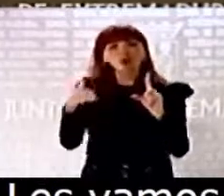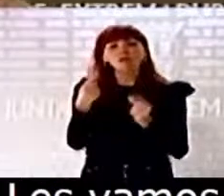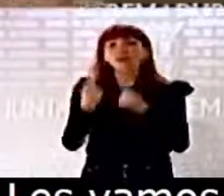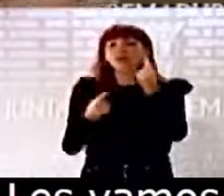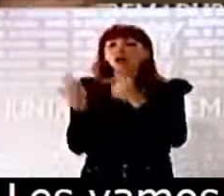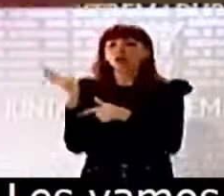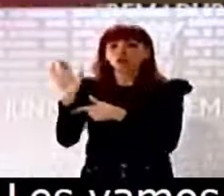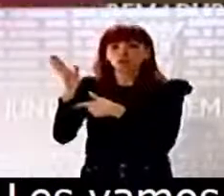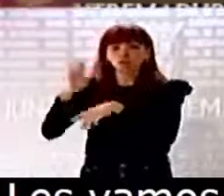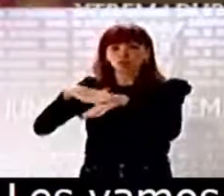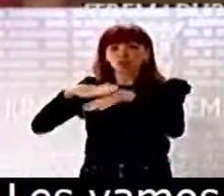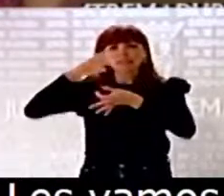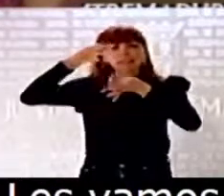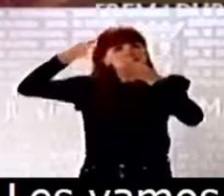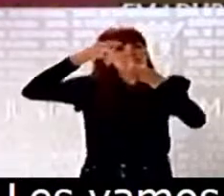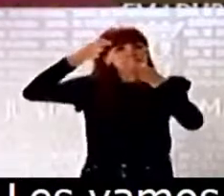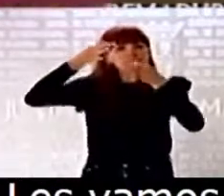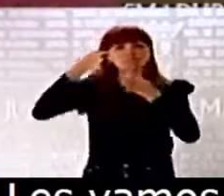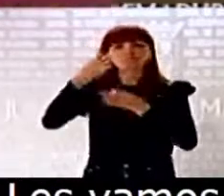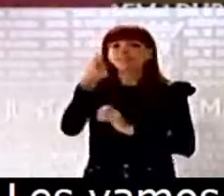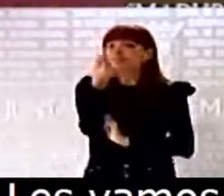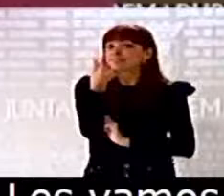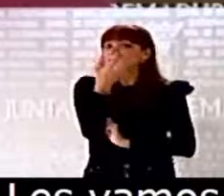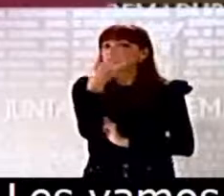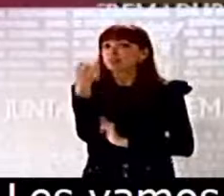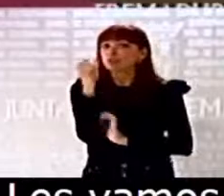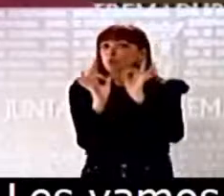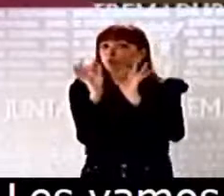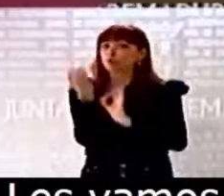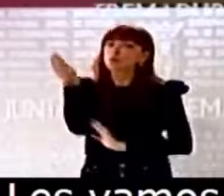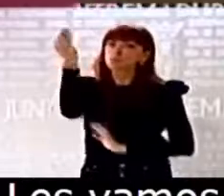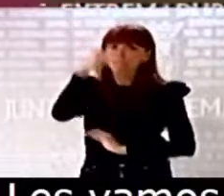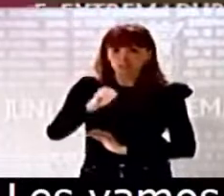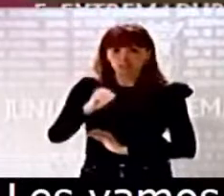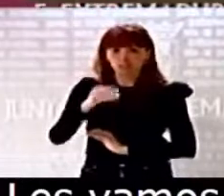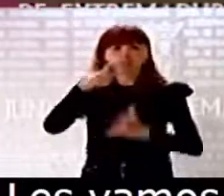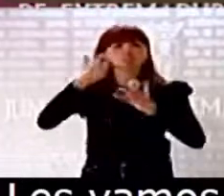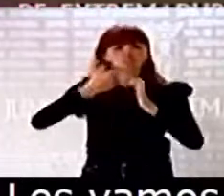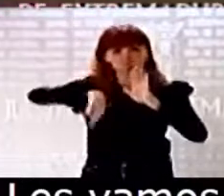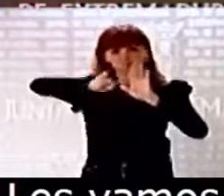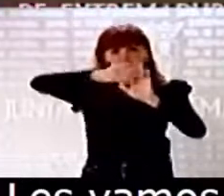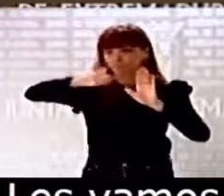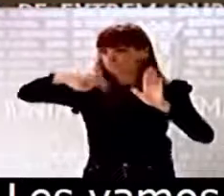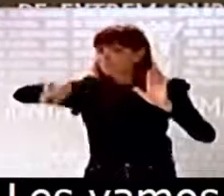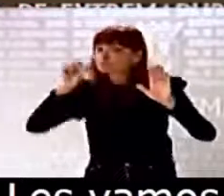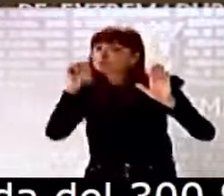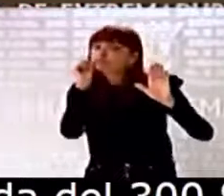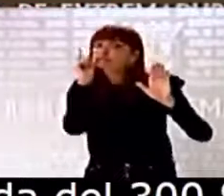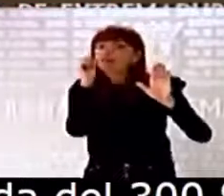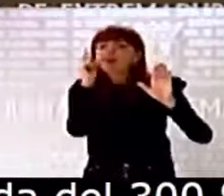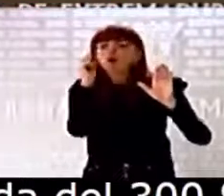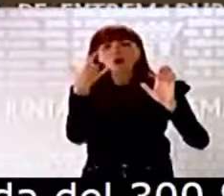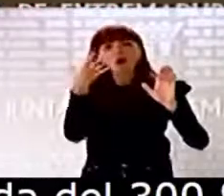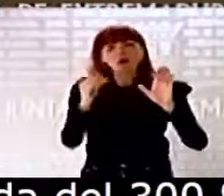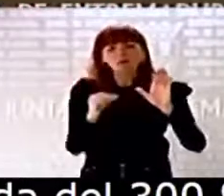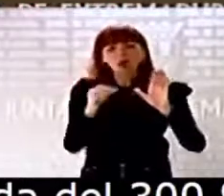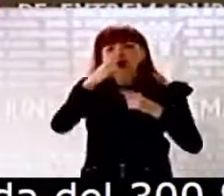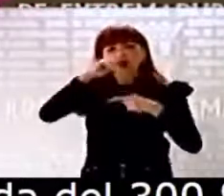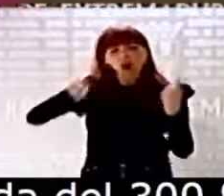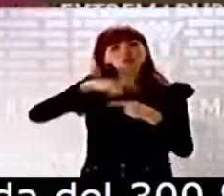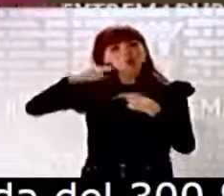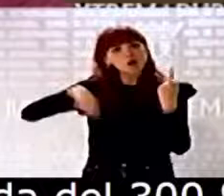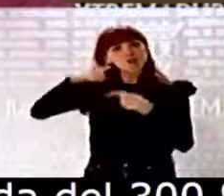especifica esto que digo yo de la subida del 300% desde el año 16, para que vean cómo hemos ido incrementando anualidad